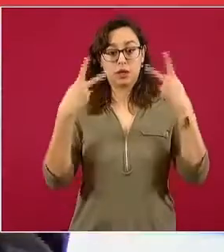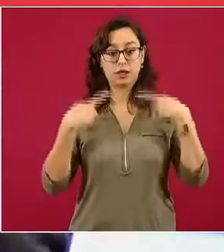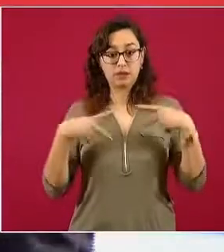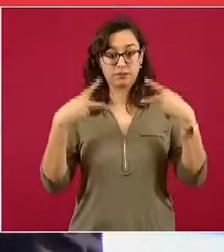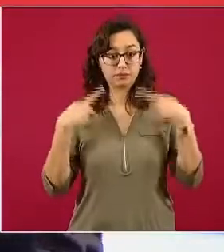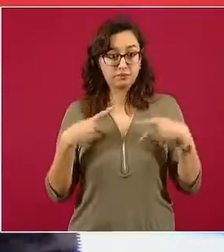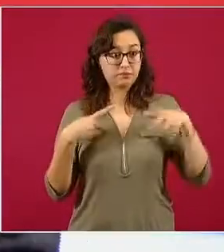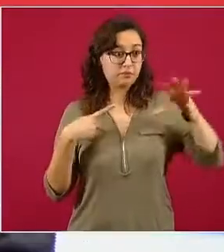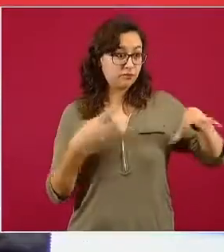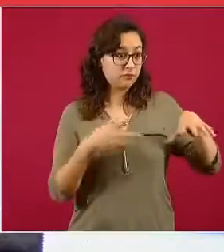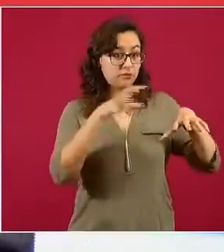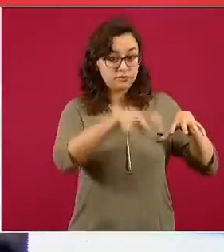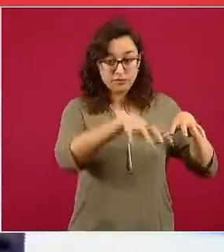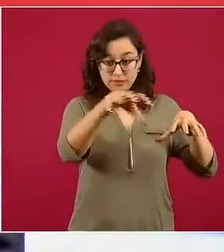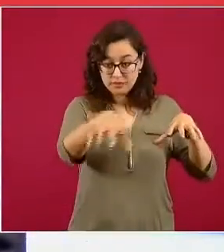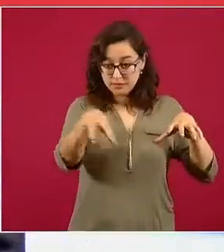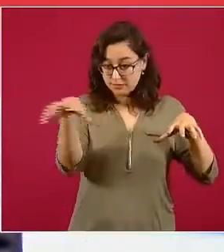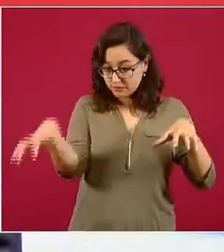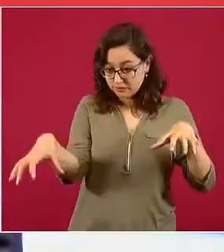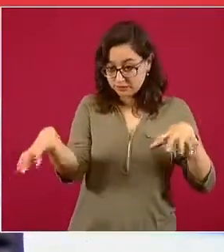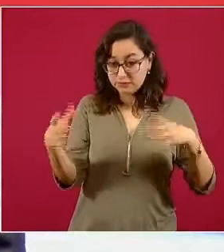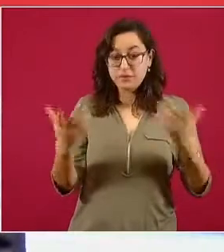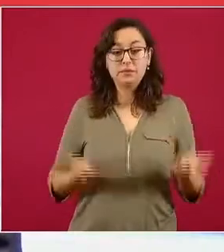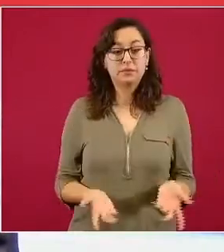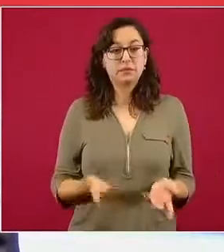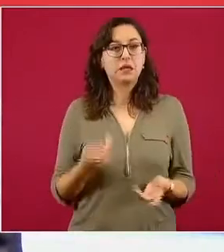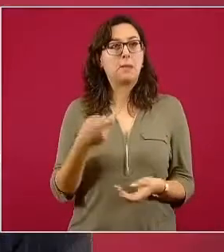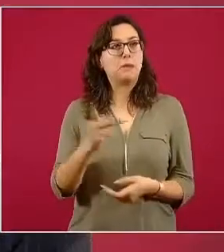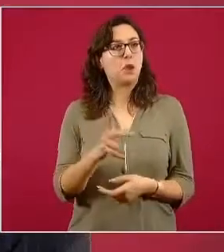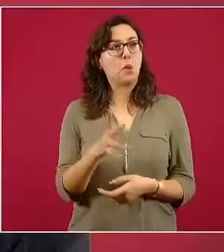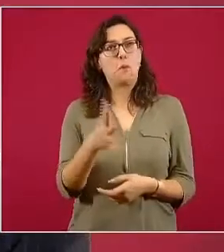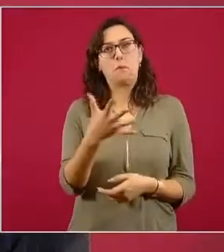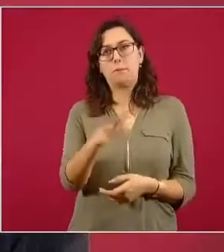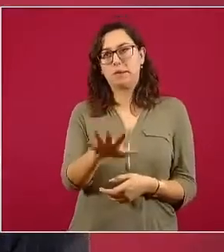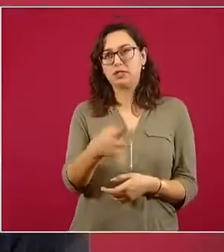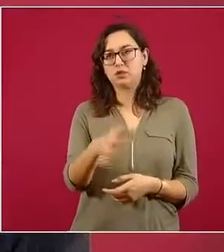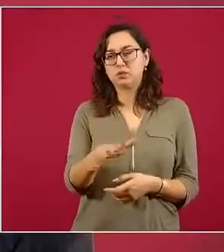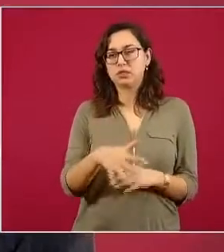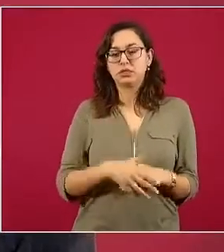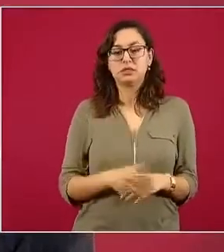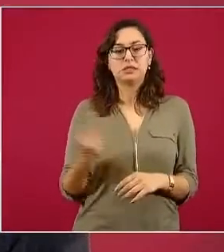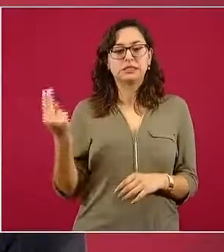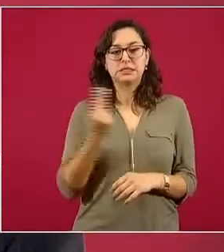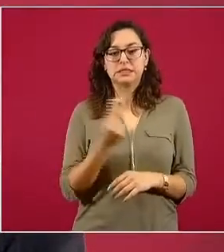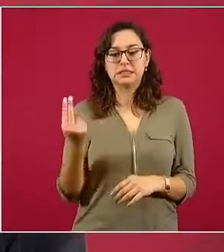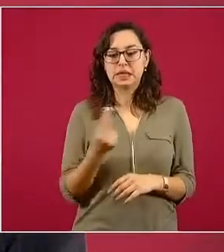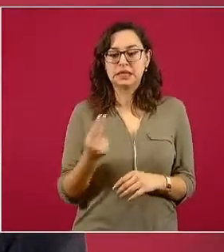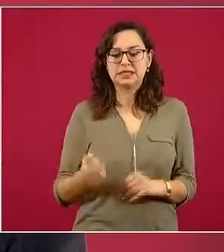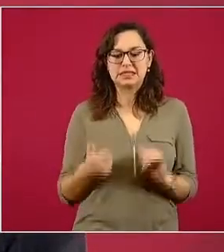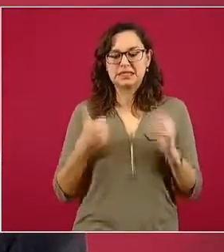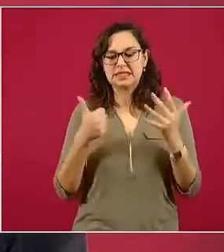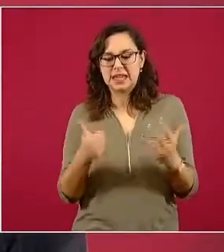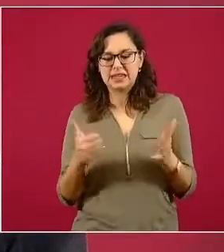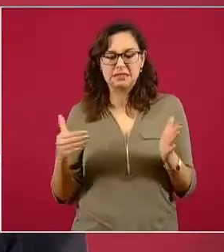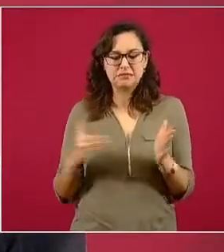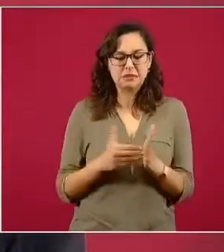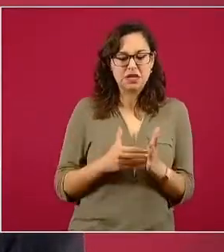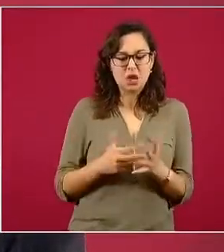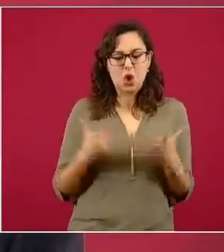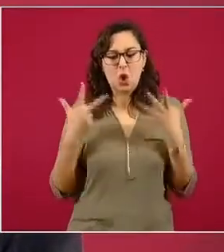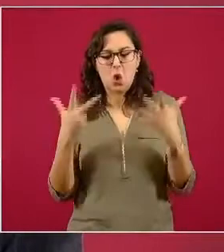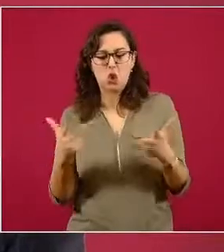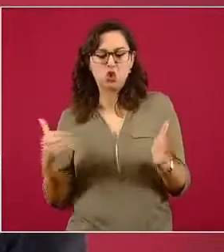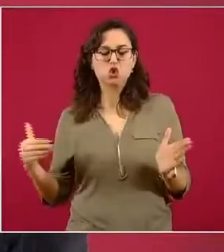cada zona territorial, pero para darles un número grueso, esto requiere de 6,000 a 8,000 dosis de